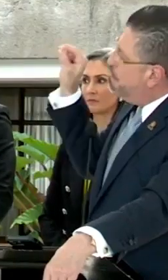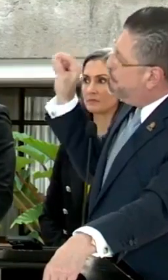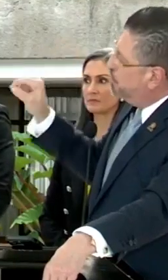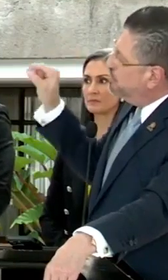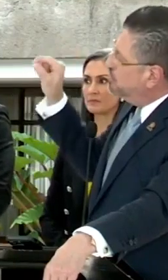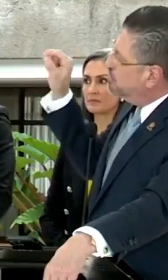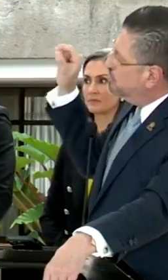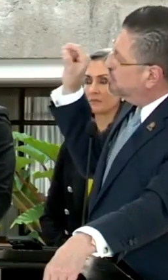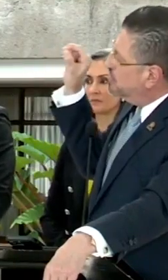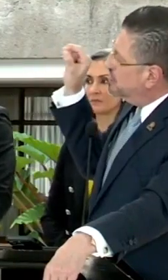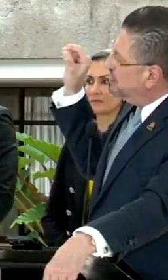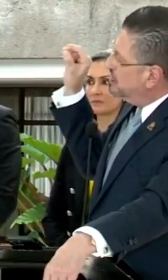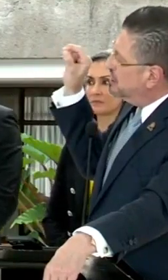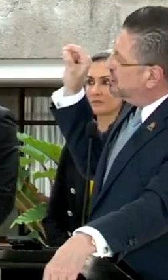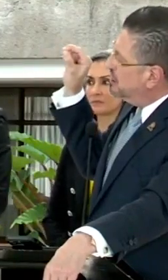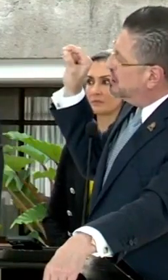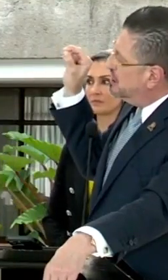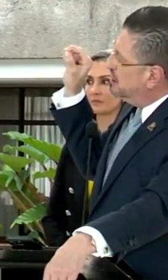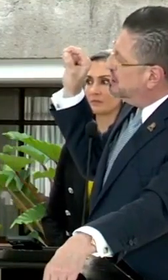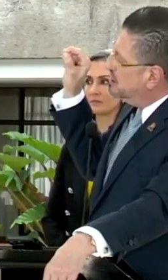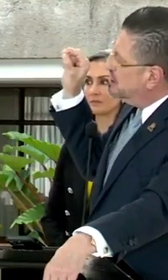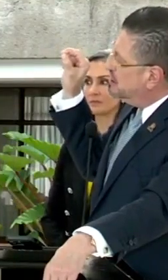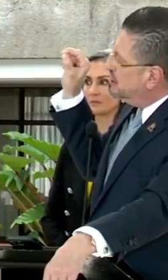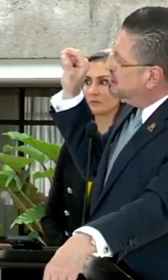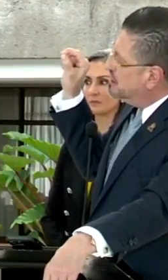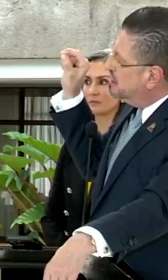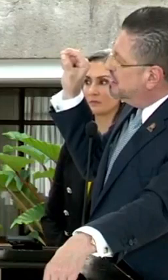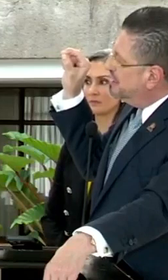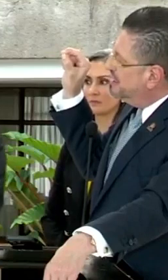CR. Punto. No, es Mi Mejor Compra